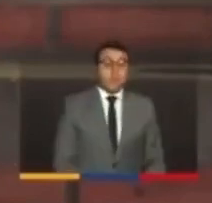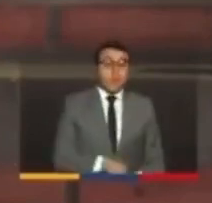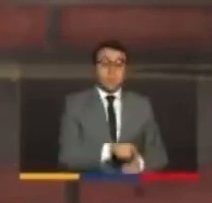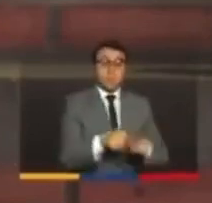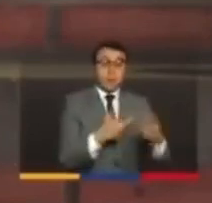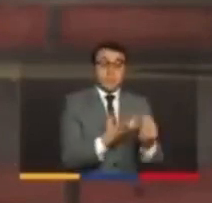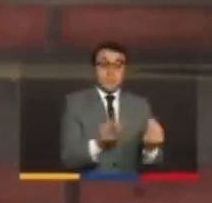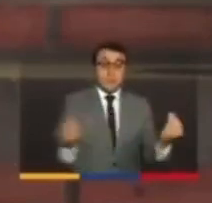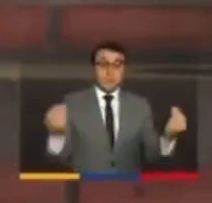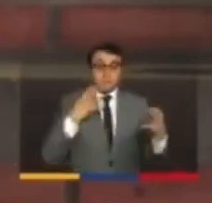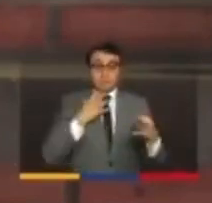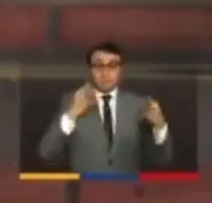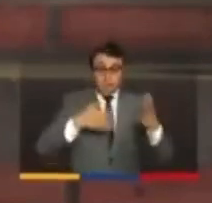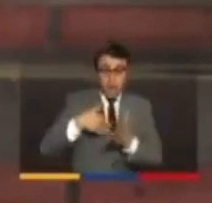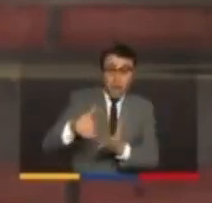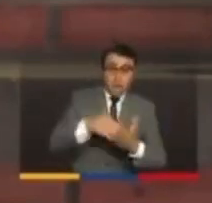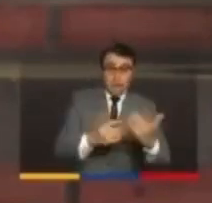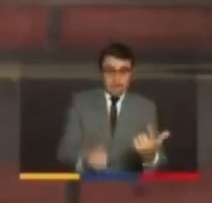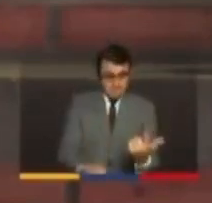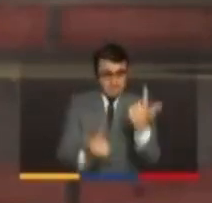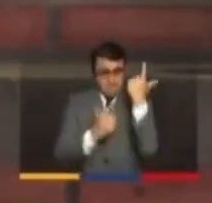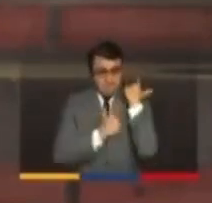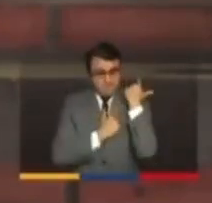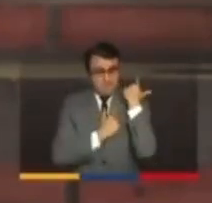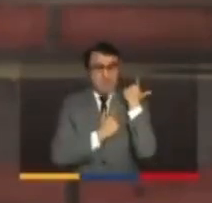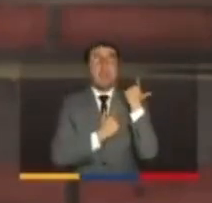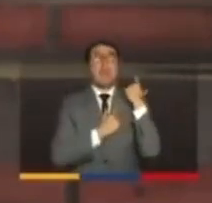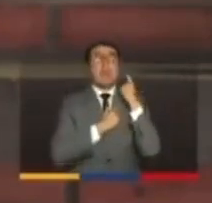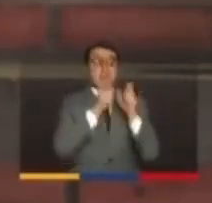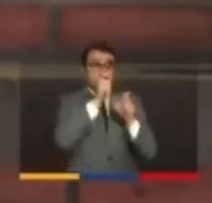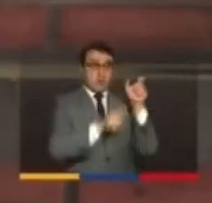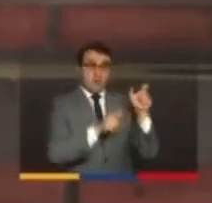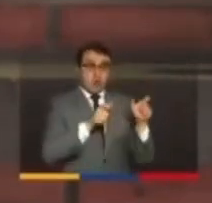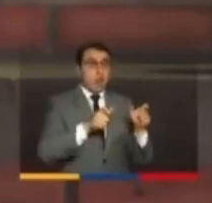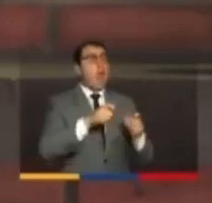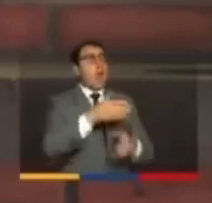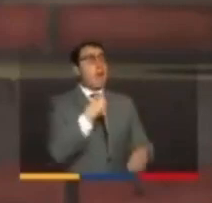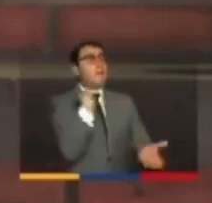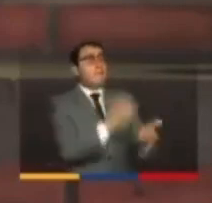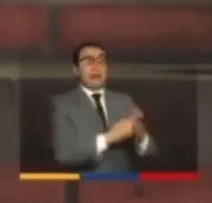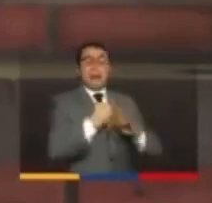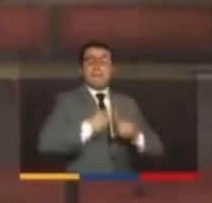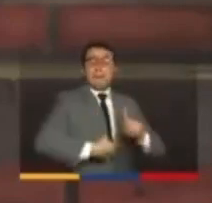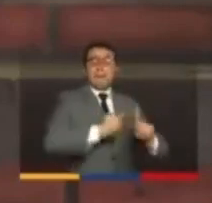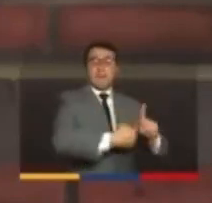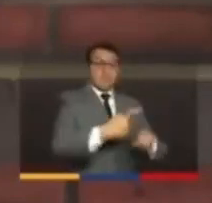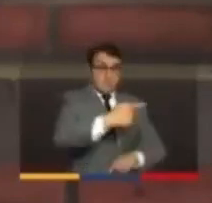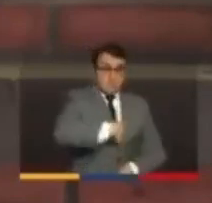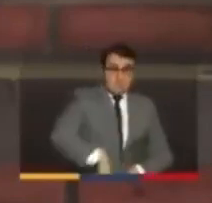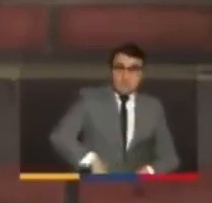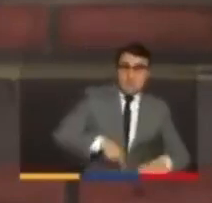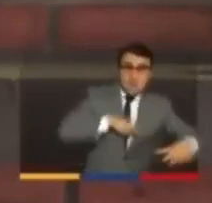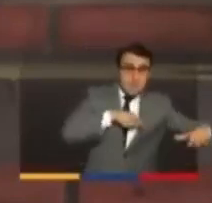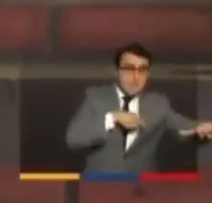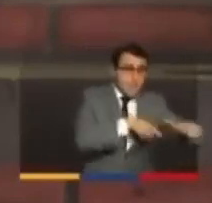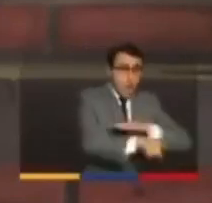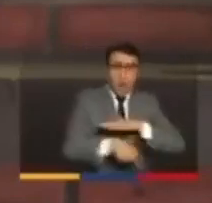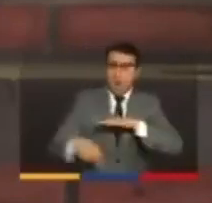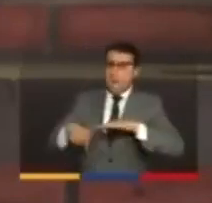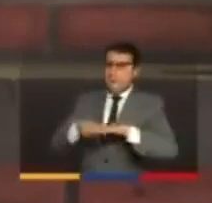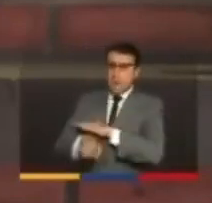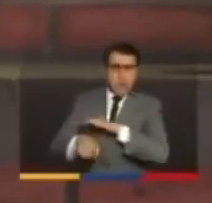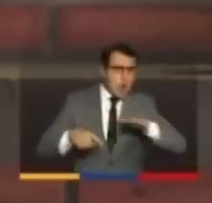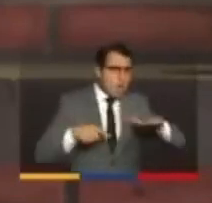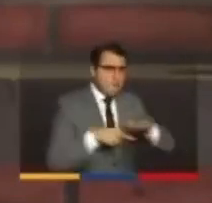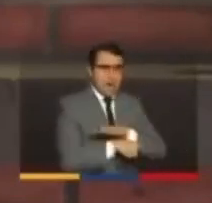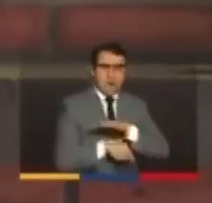agrupaciones para comprar armas y para comprar seres humanos que se matan entre sí como si fueran desechables.